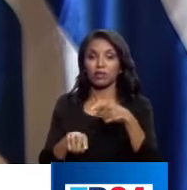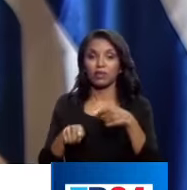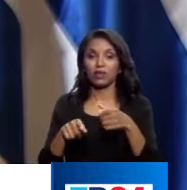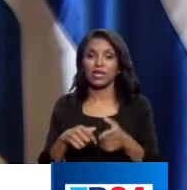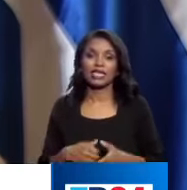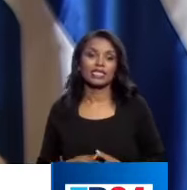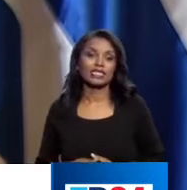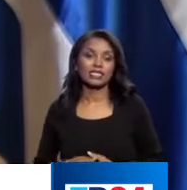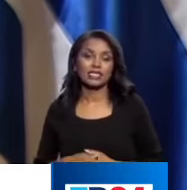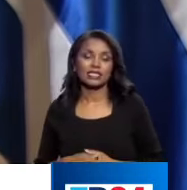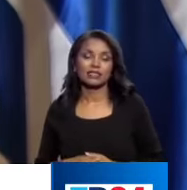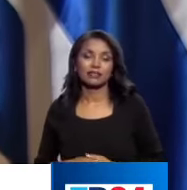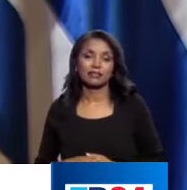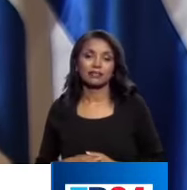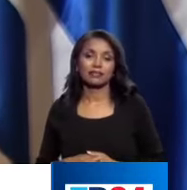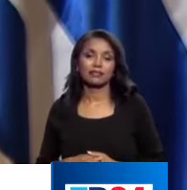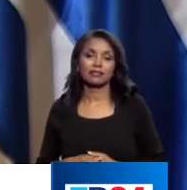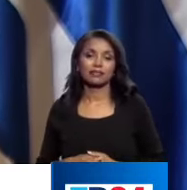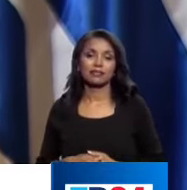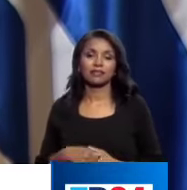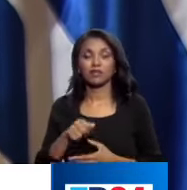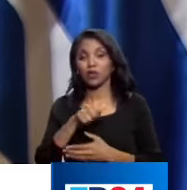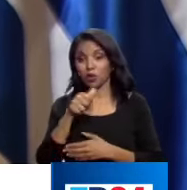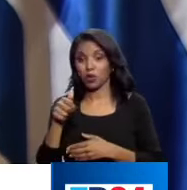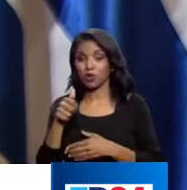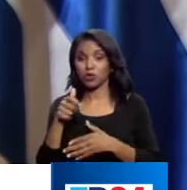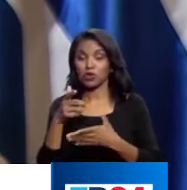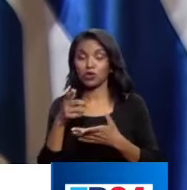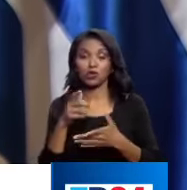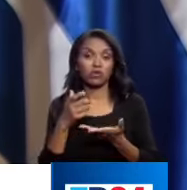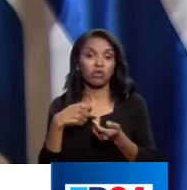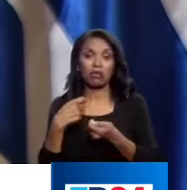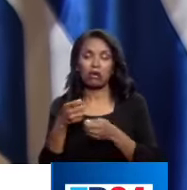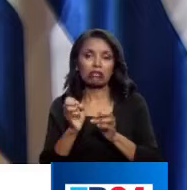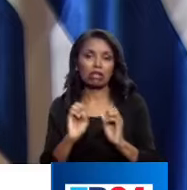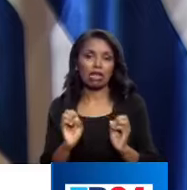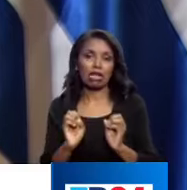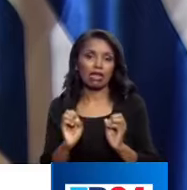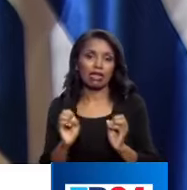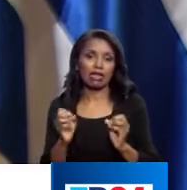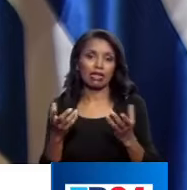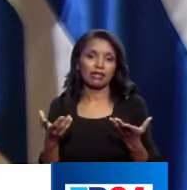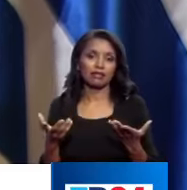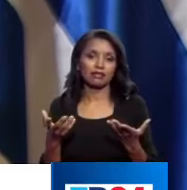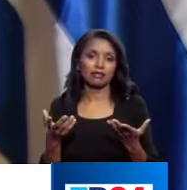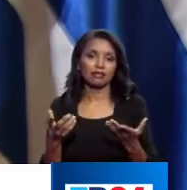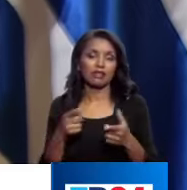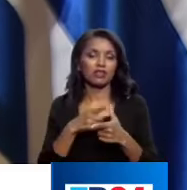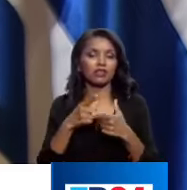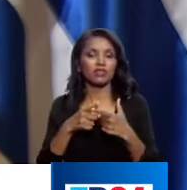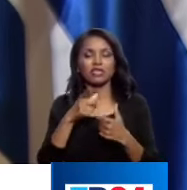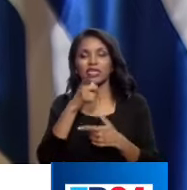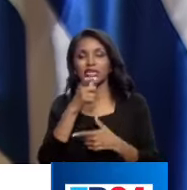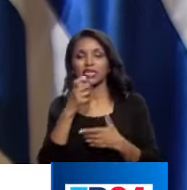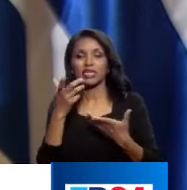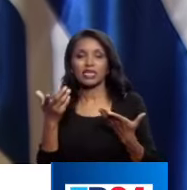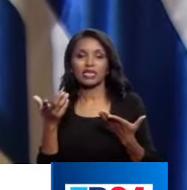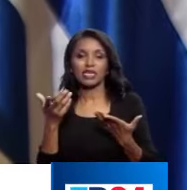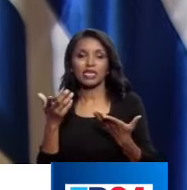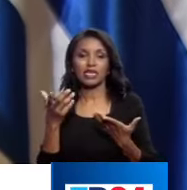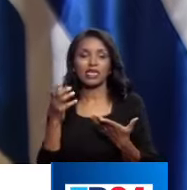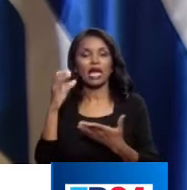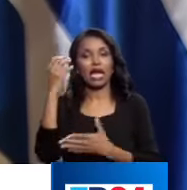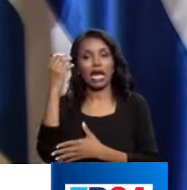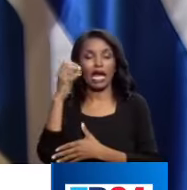estas aerolíneas, que son un monopolio, no le cobran ningún impuesto. Y entonces, ¿quién va a preferir? Van a